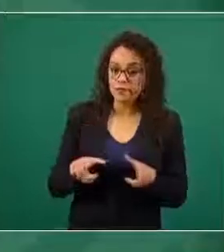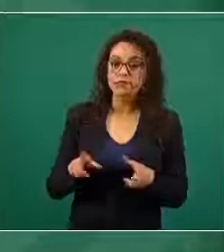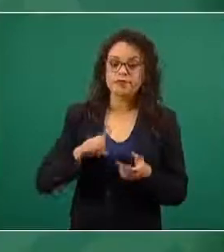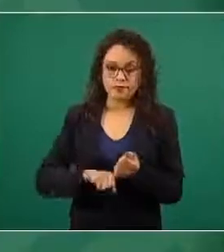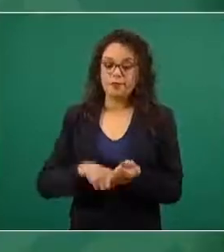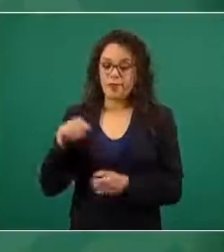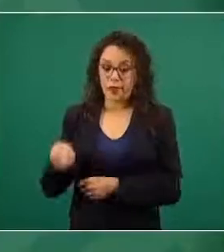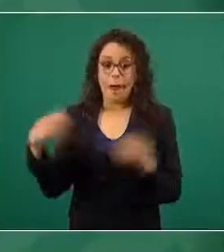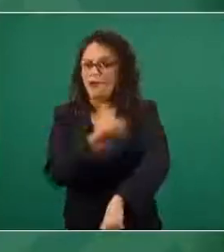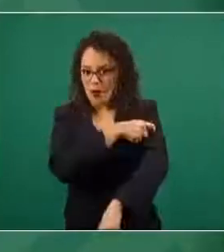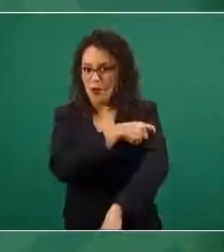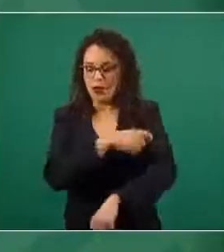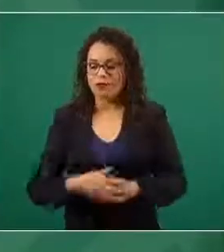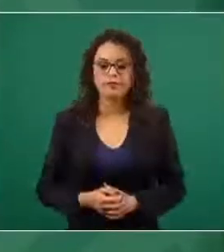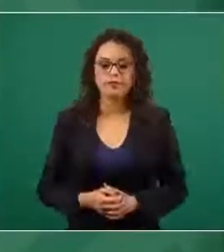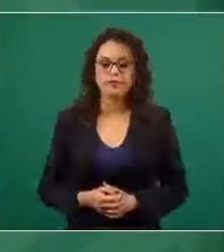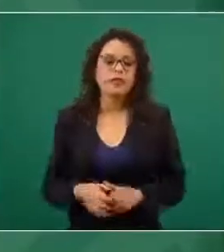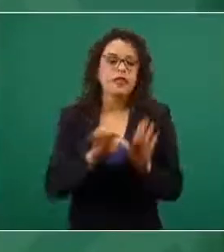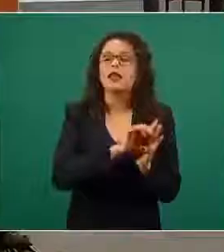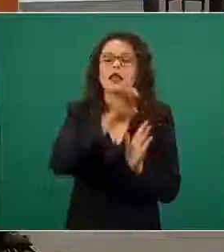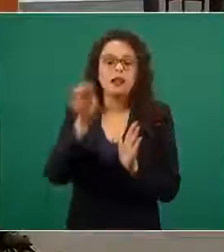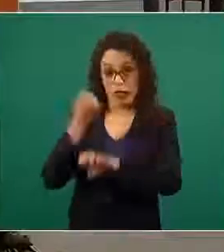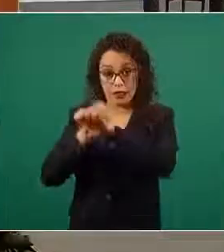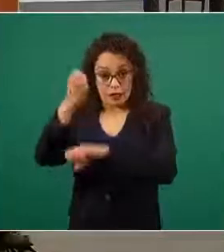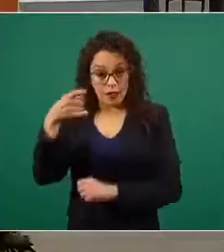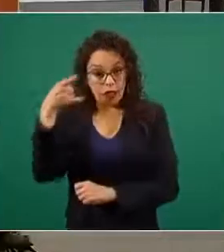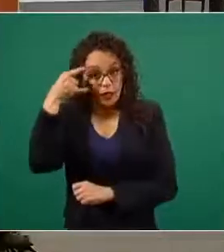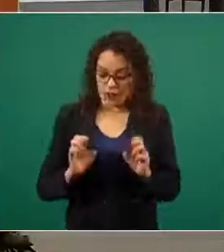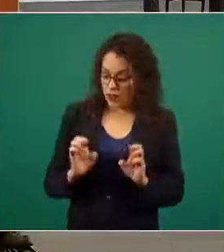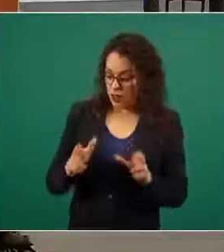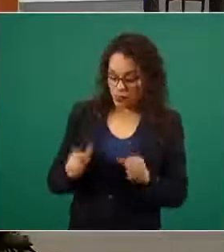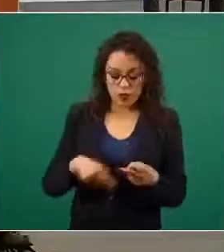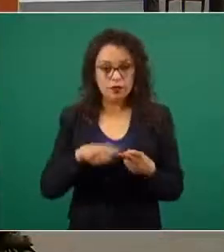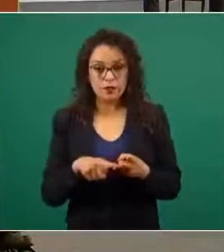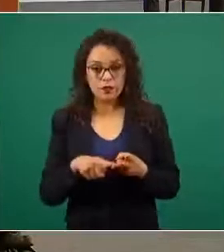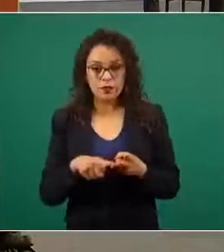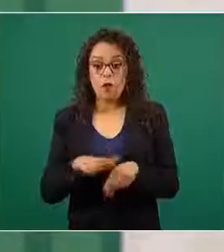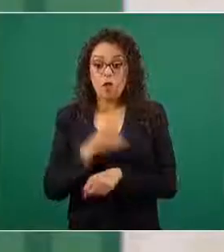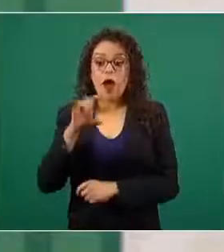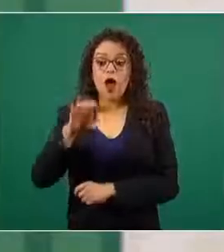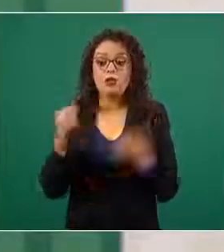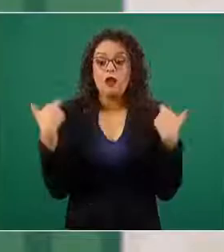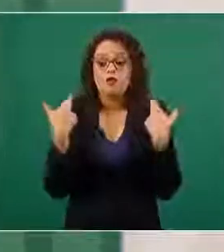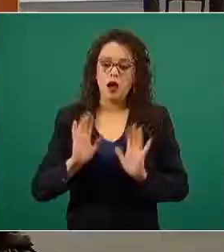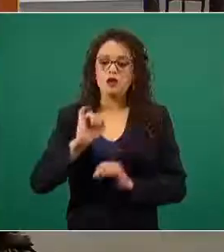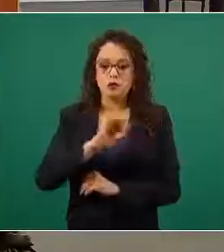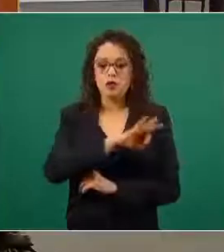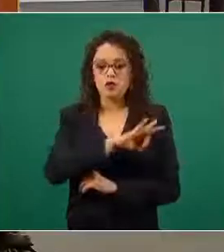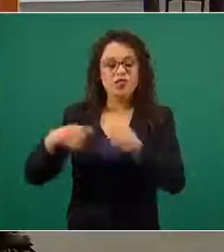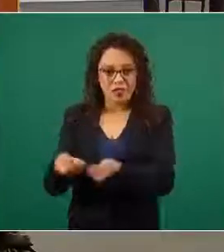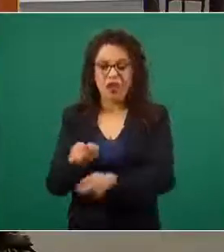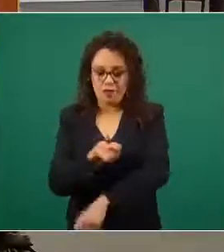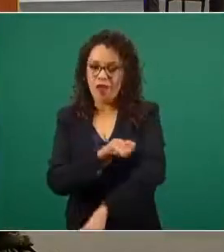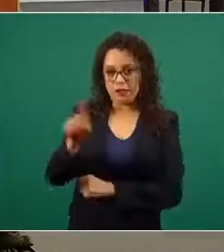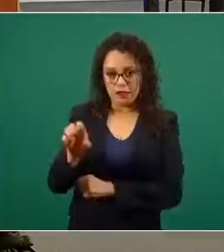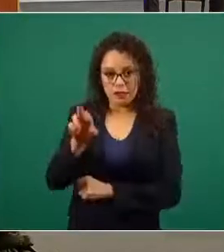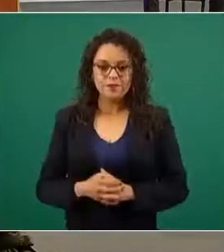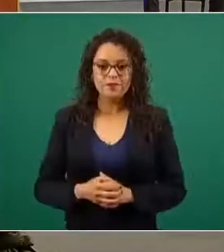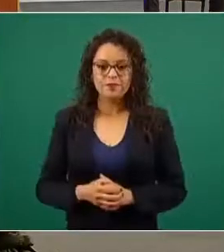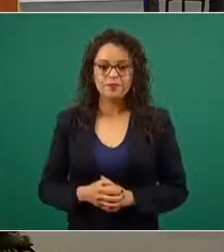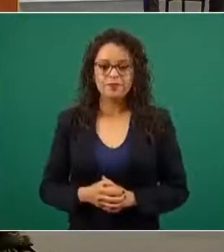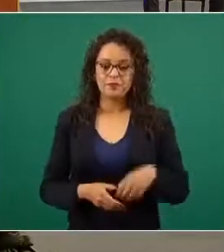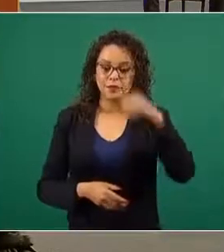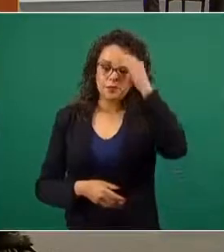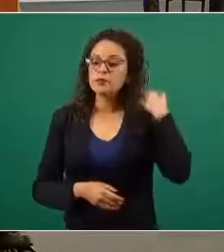primeros maestros en ser vacunados. En el caso, por ejemplo, de Campeche y de Chiapas, por tratarse de maestros, sí podríamos aplicar la vacuna, la Pfizer,